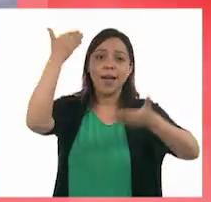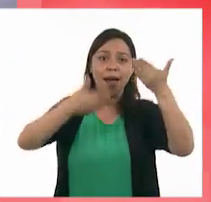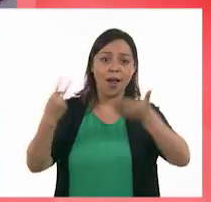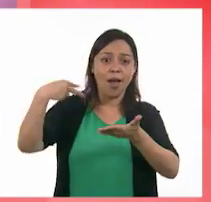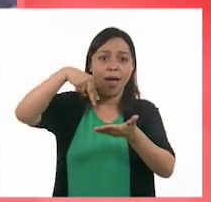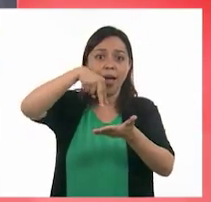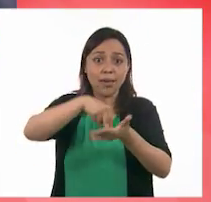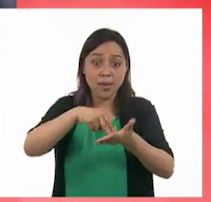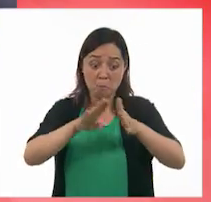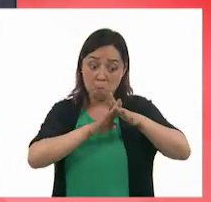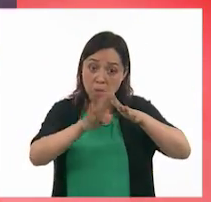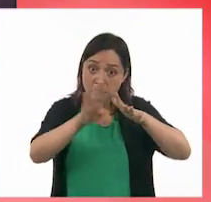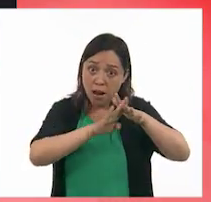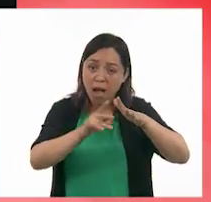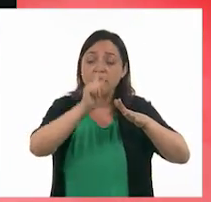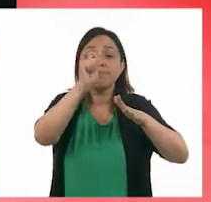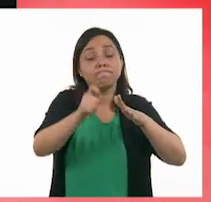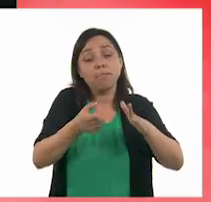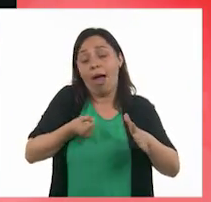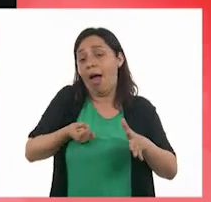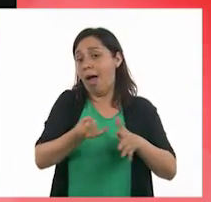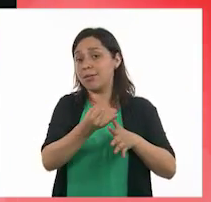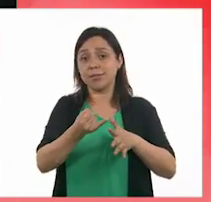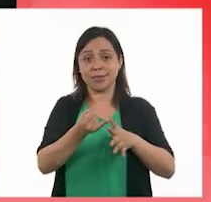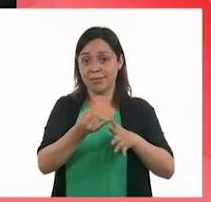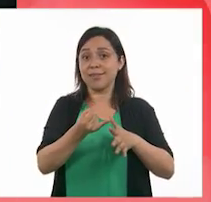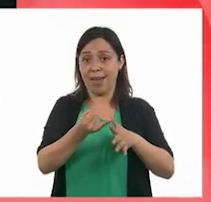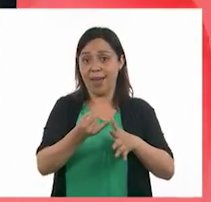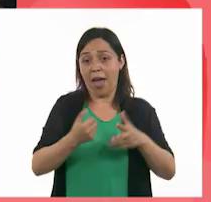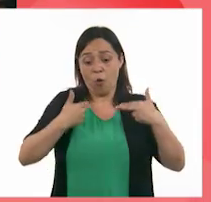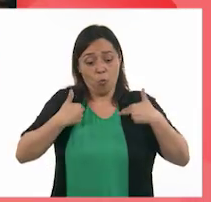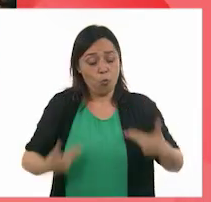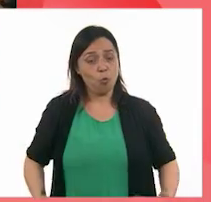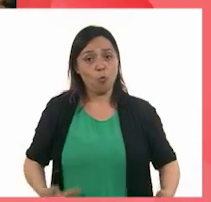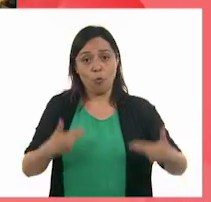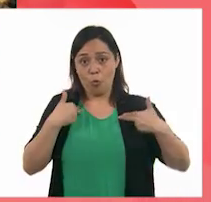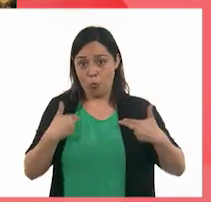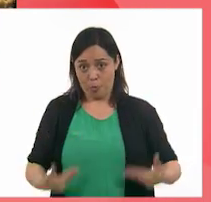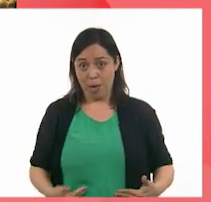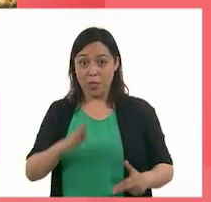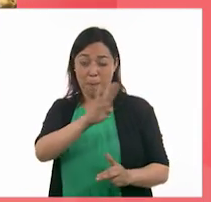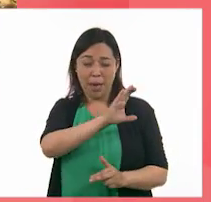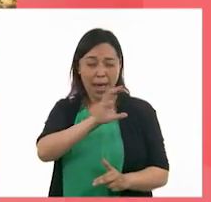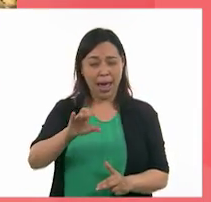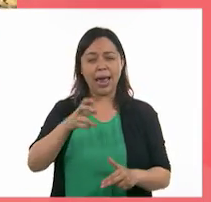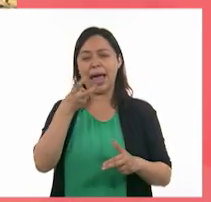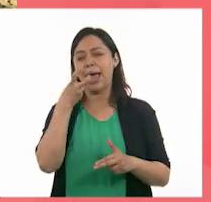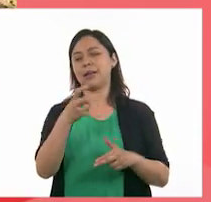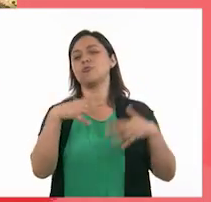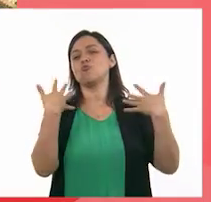migración es un fenómeno inherente al ser humano que sigue caracterizando a Baja California.